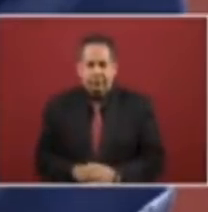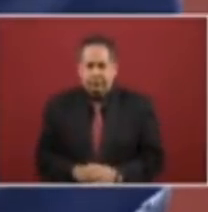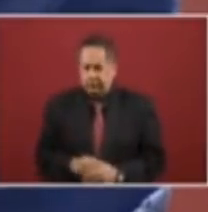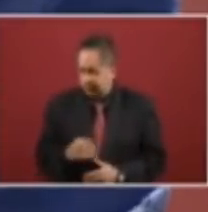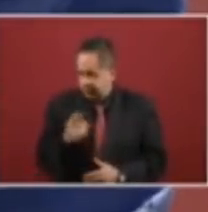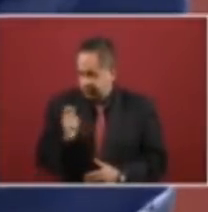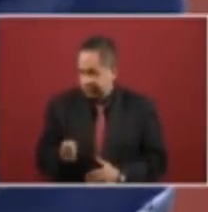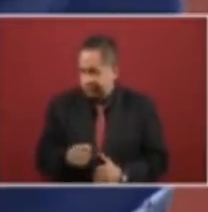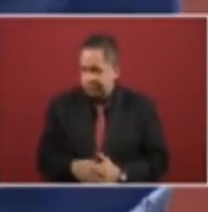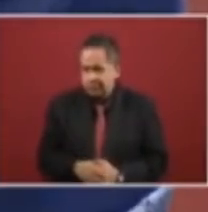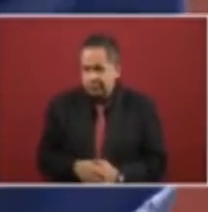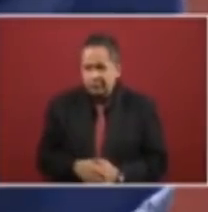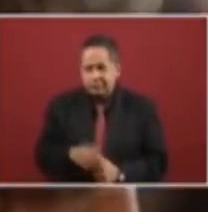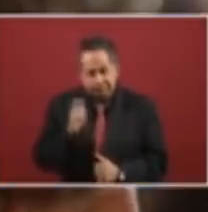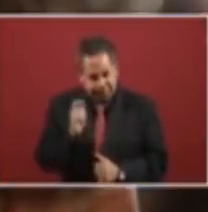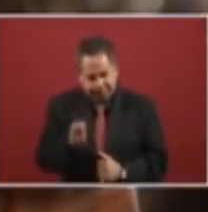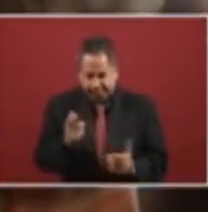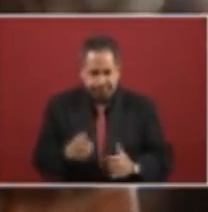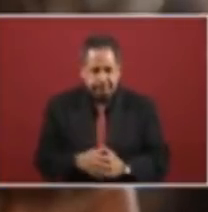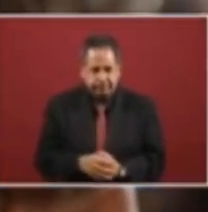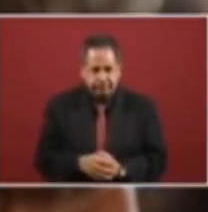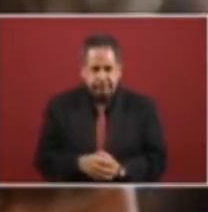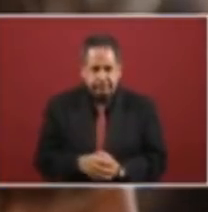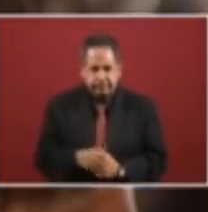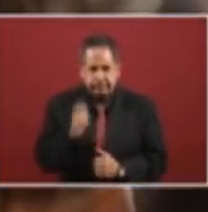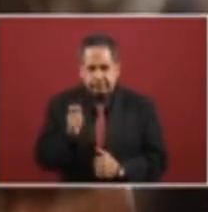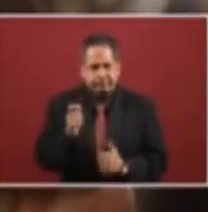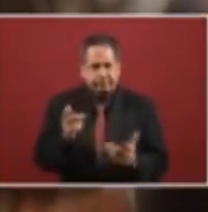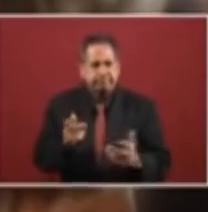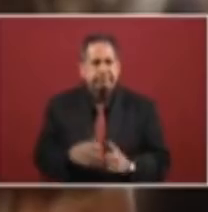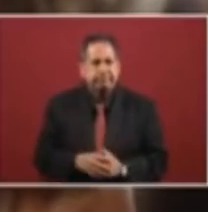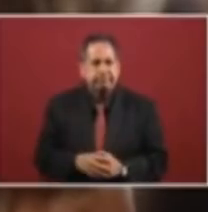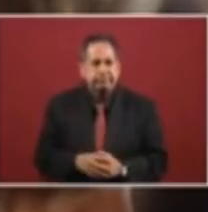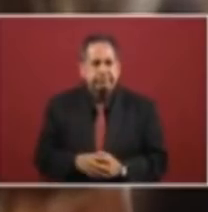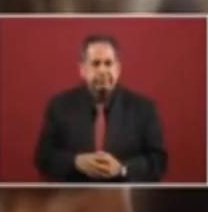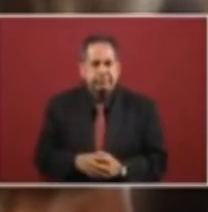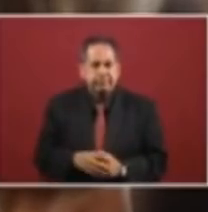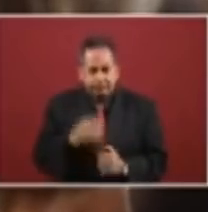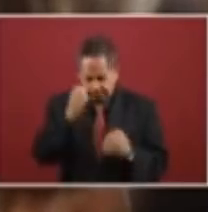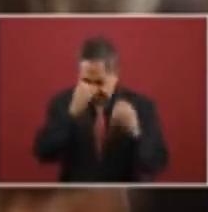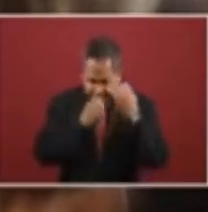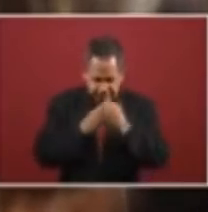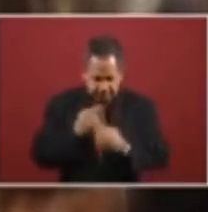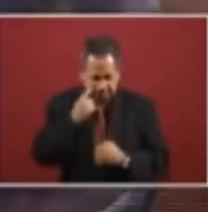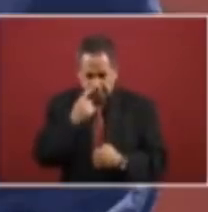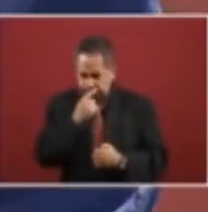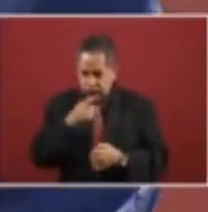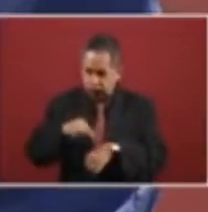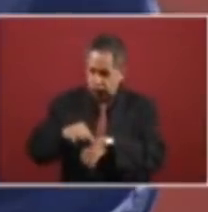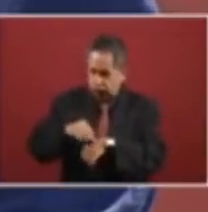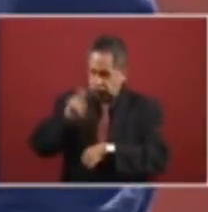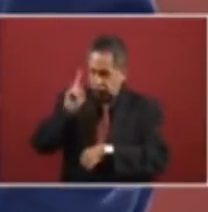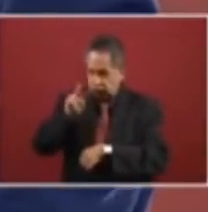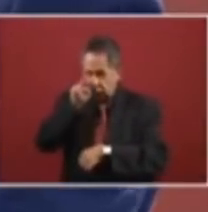Entonces, es nada más analizar la realidad,